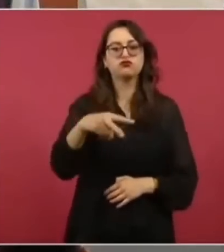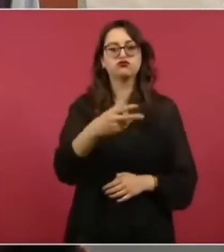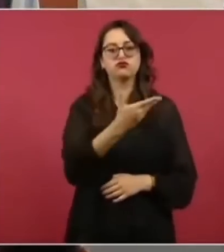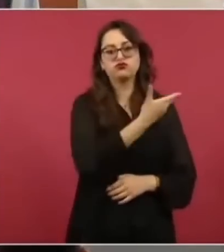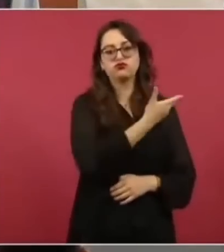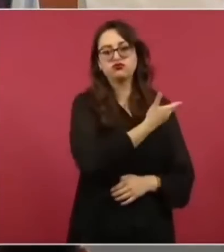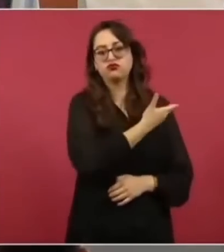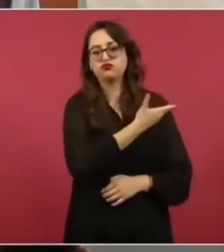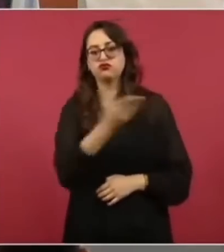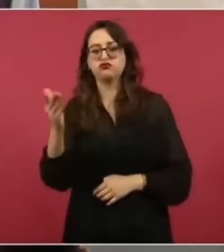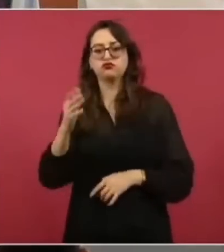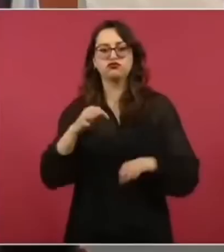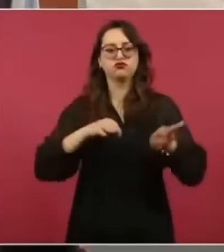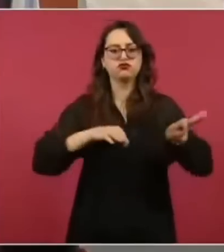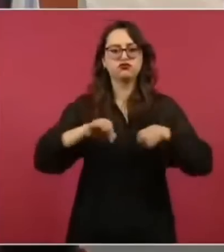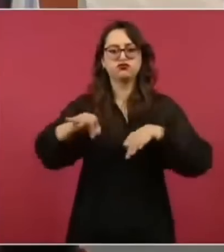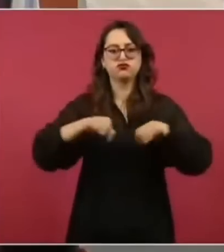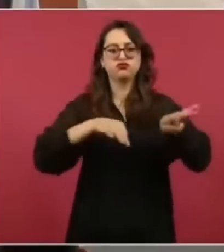trabajadores,